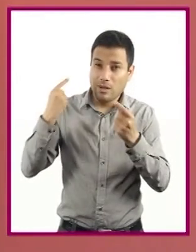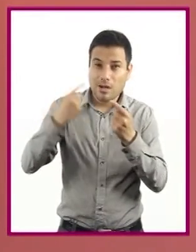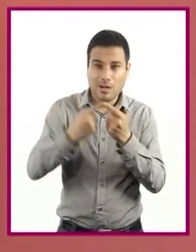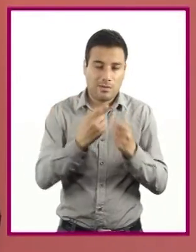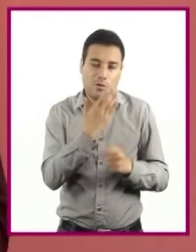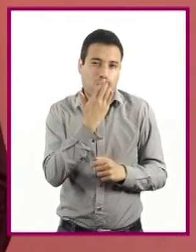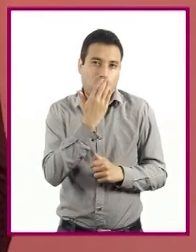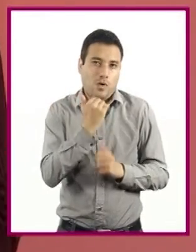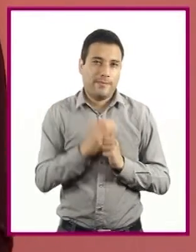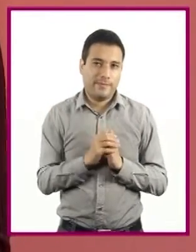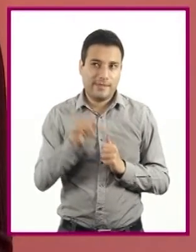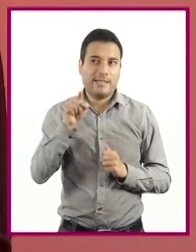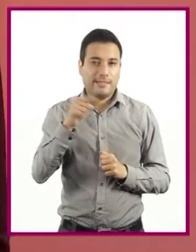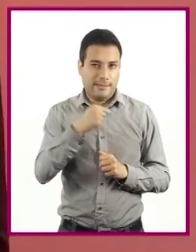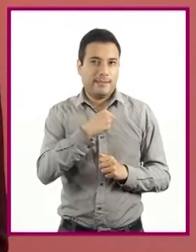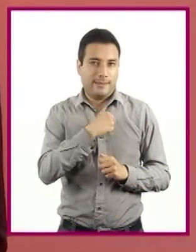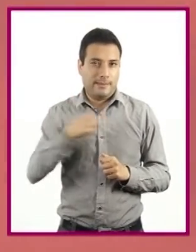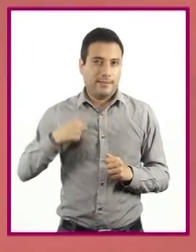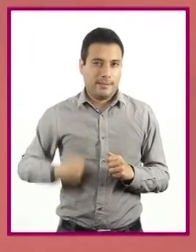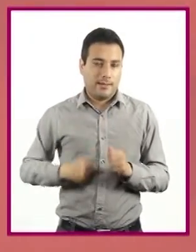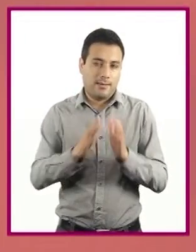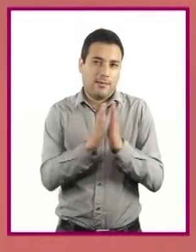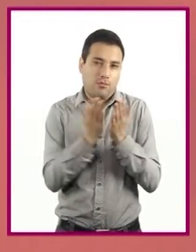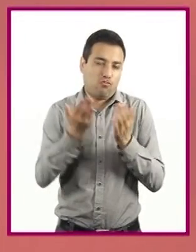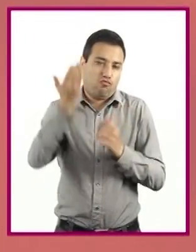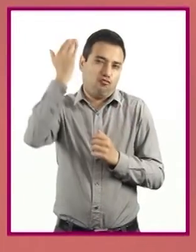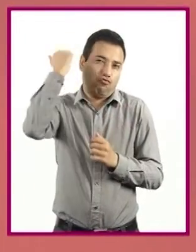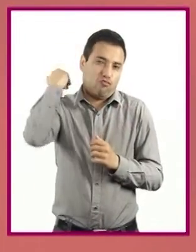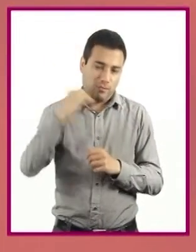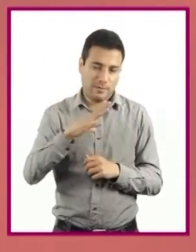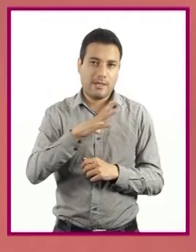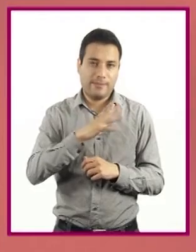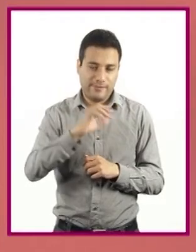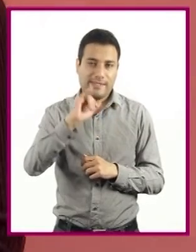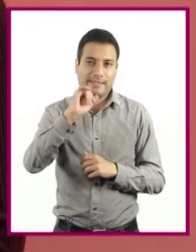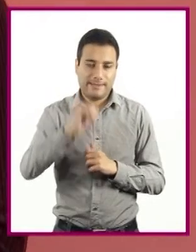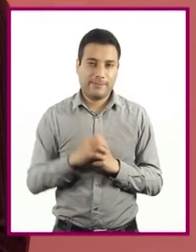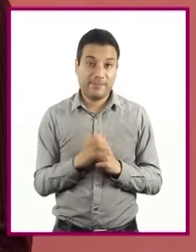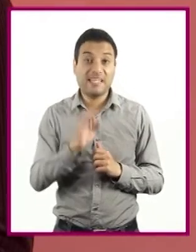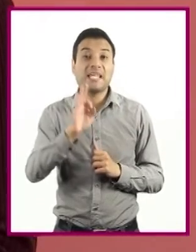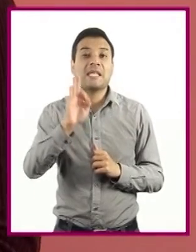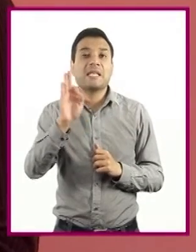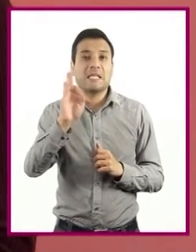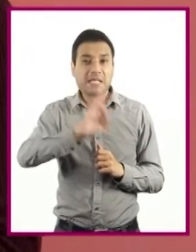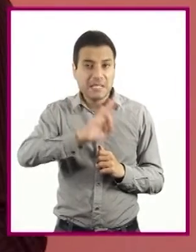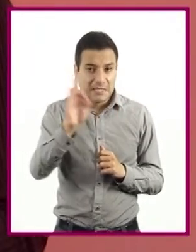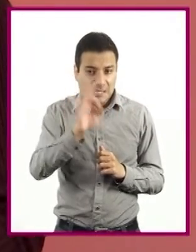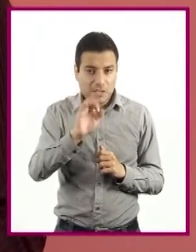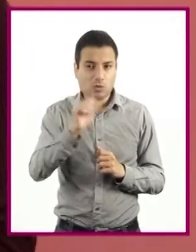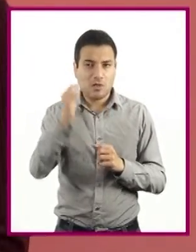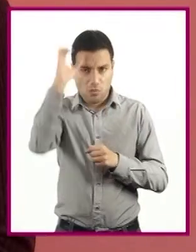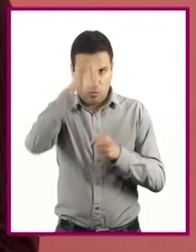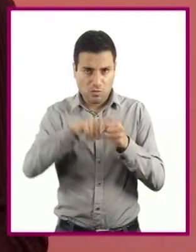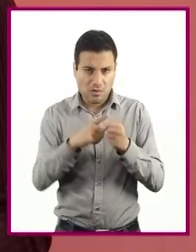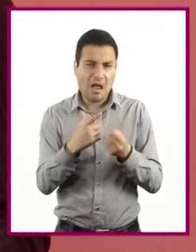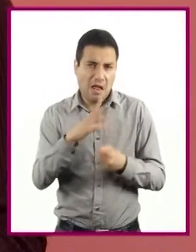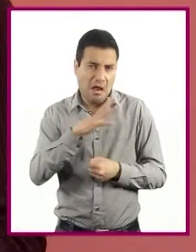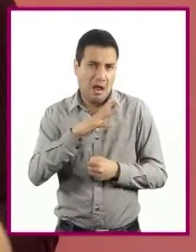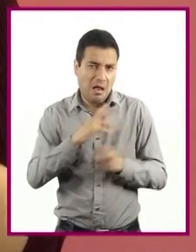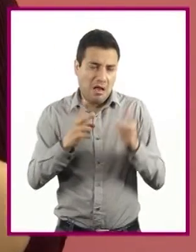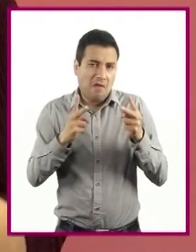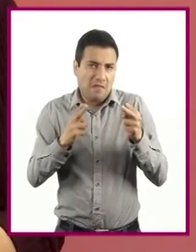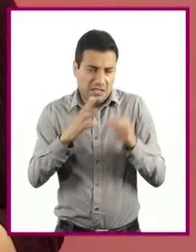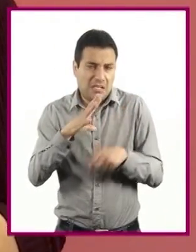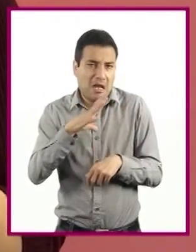idioma escrito como es el chino clásico. Tal vez en todas las culturas del mundo existan algunas frases